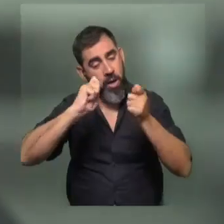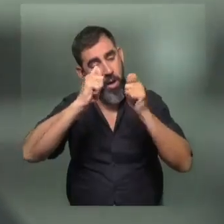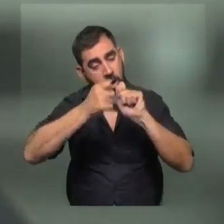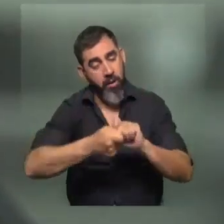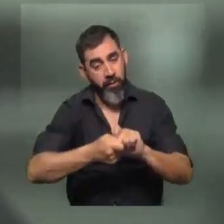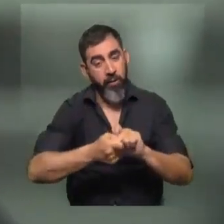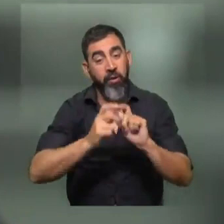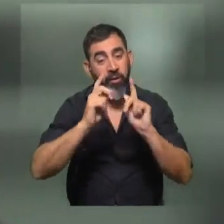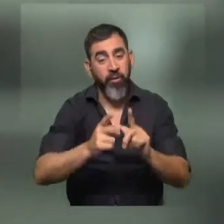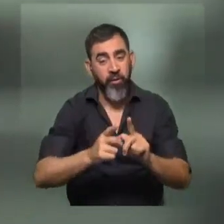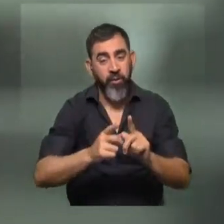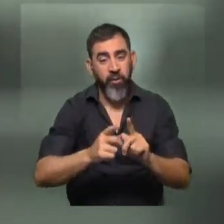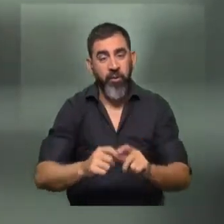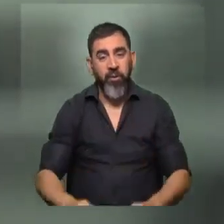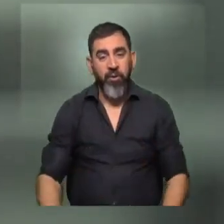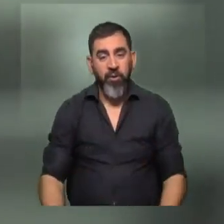ha cambiado,